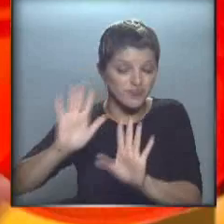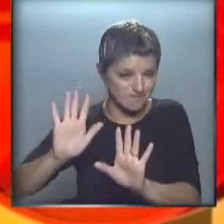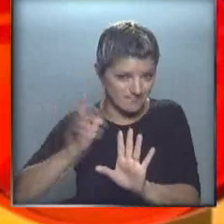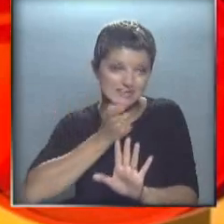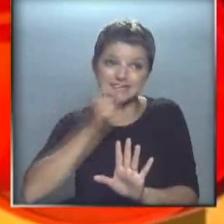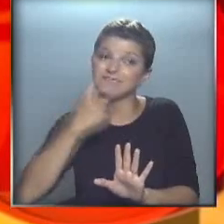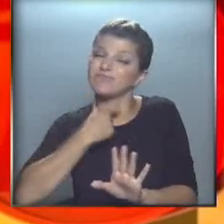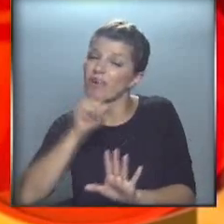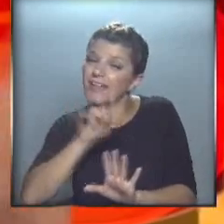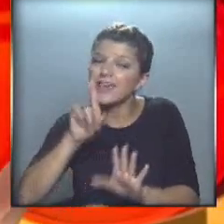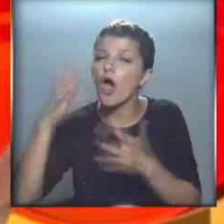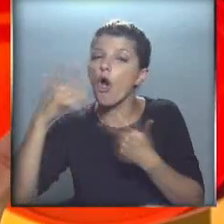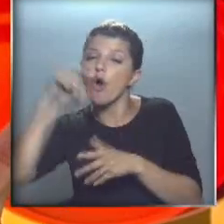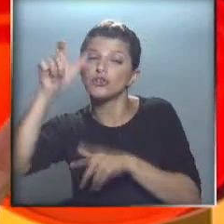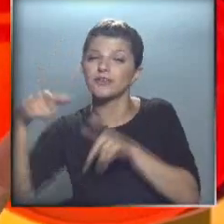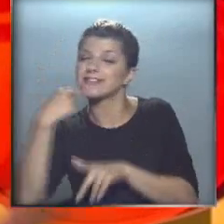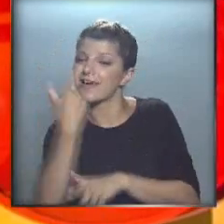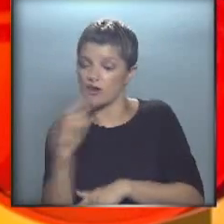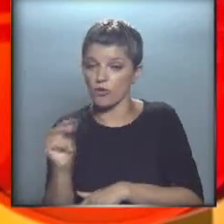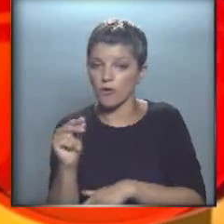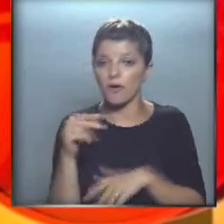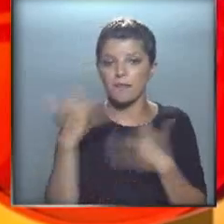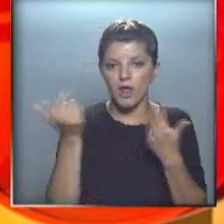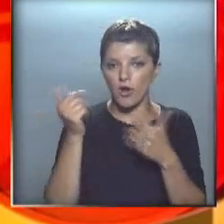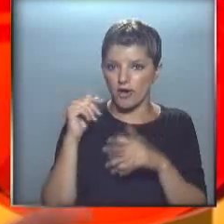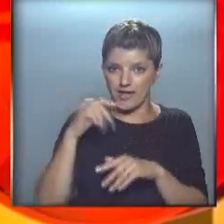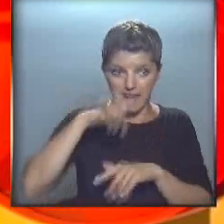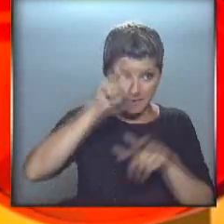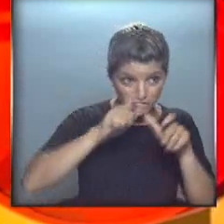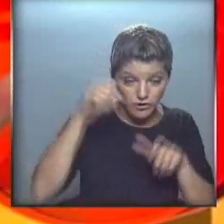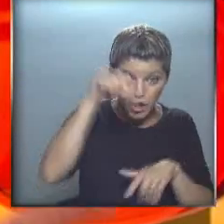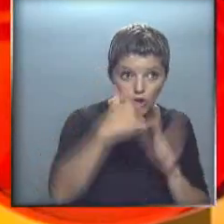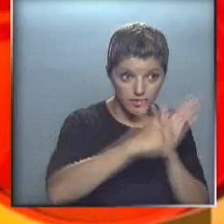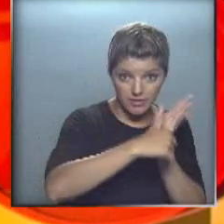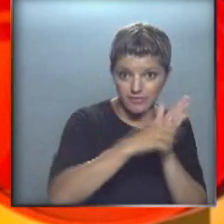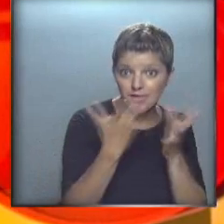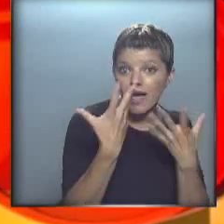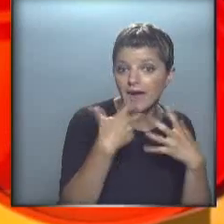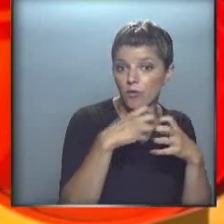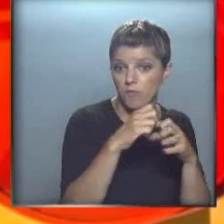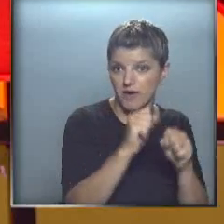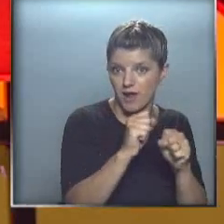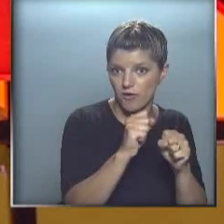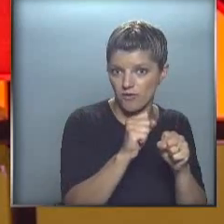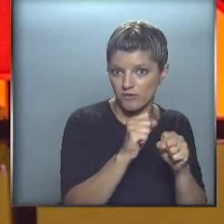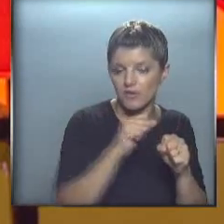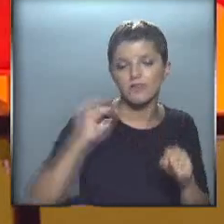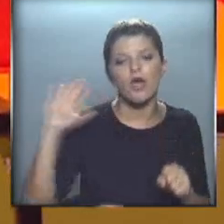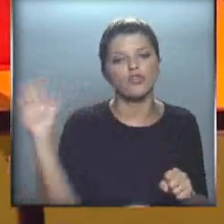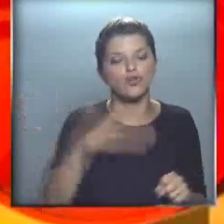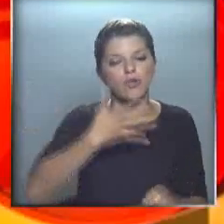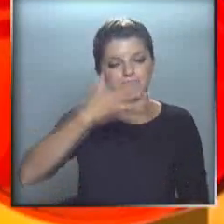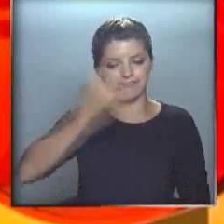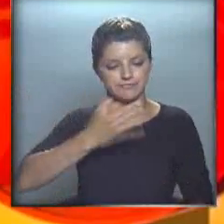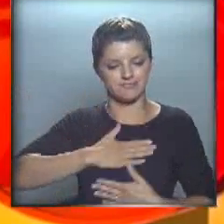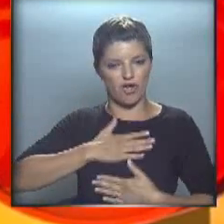Uh-huh. Pero ninguno de los que hoy tiene su identidad, ninguno se arrepiente de haber encontrado su identidad. ¿Por qué decís que no los